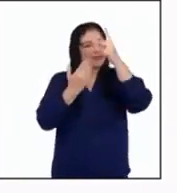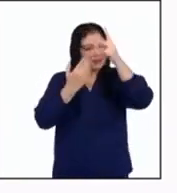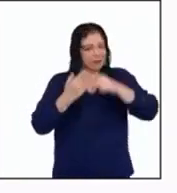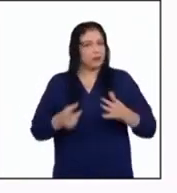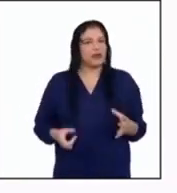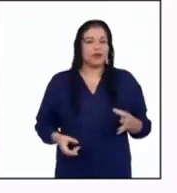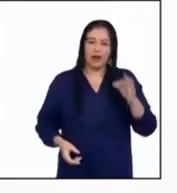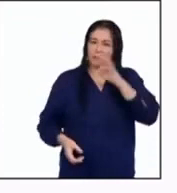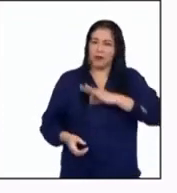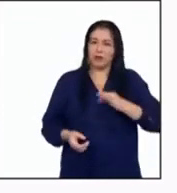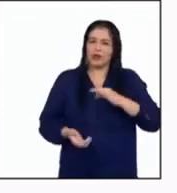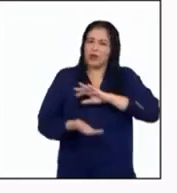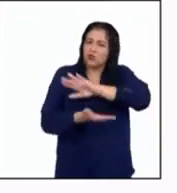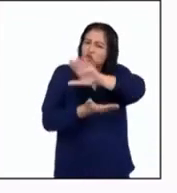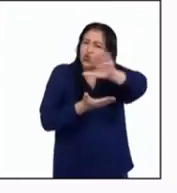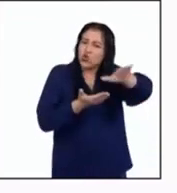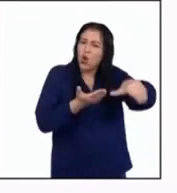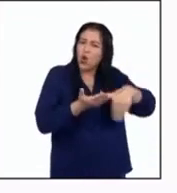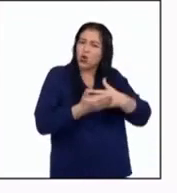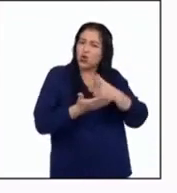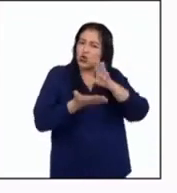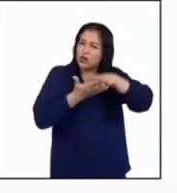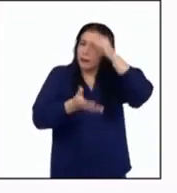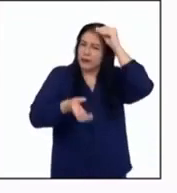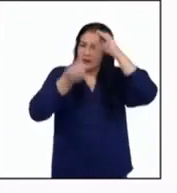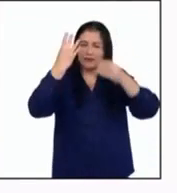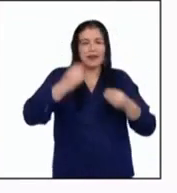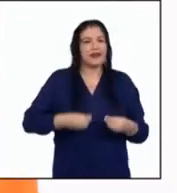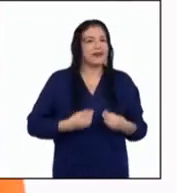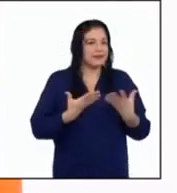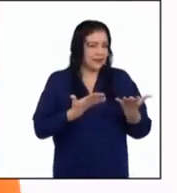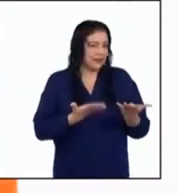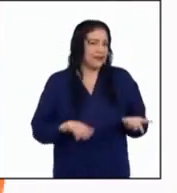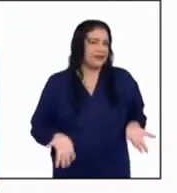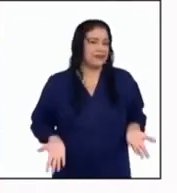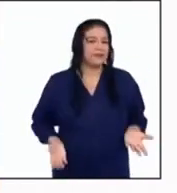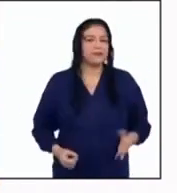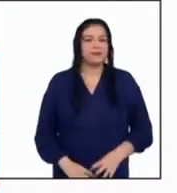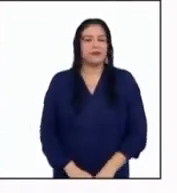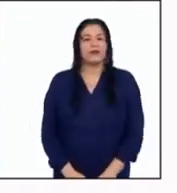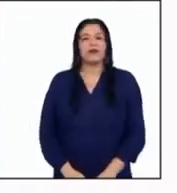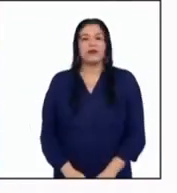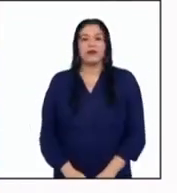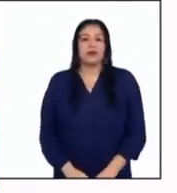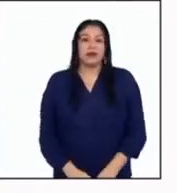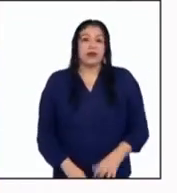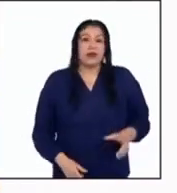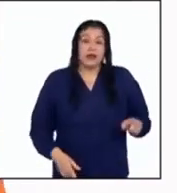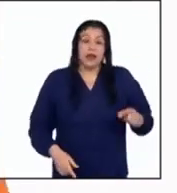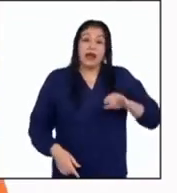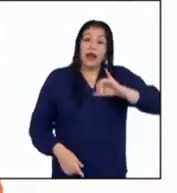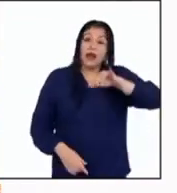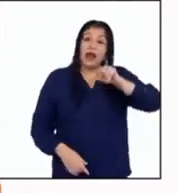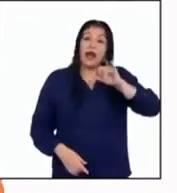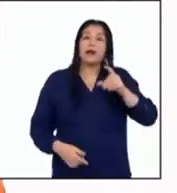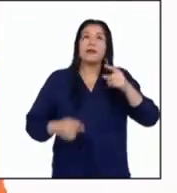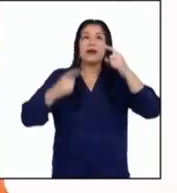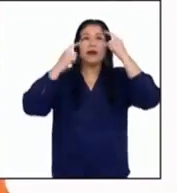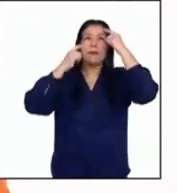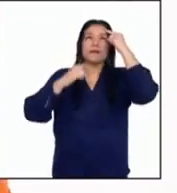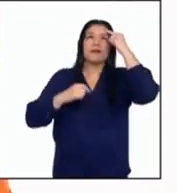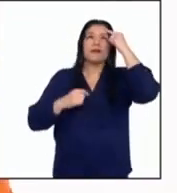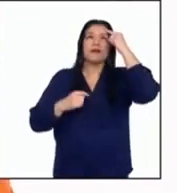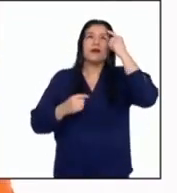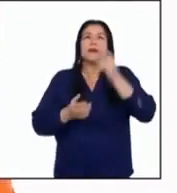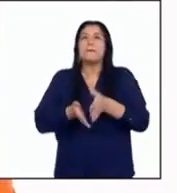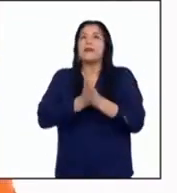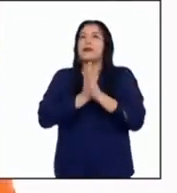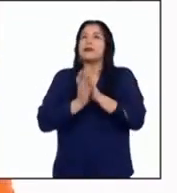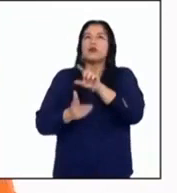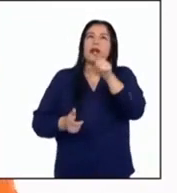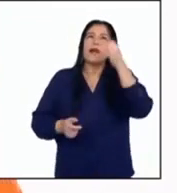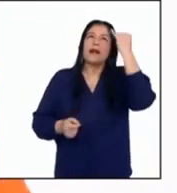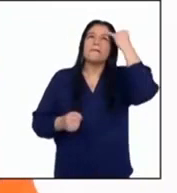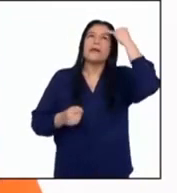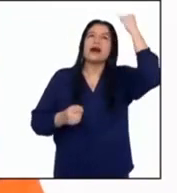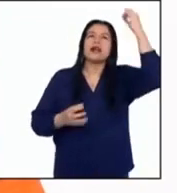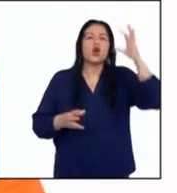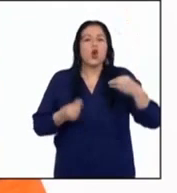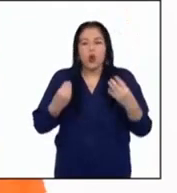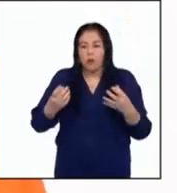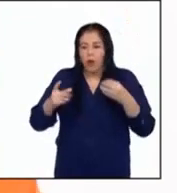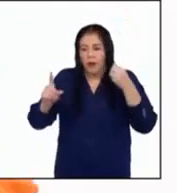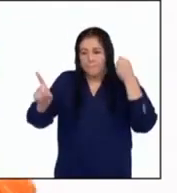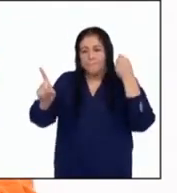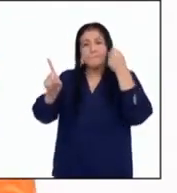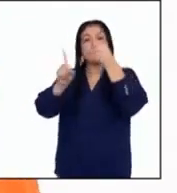aprovechando todos los aprendizajes vividos. Jaime nos pide que imaginemos el impacto que tendría en